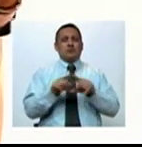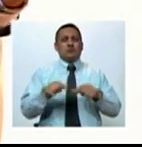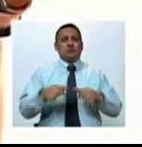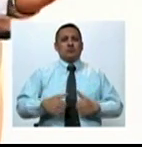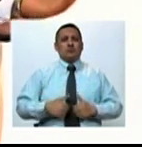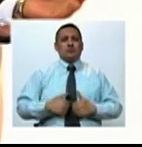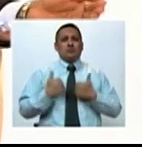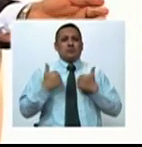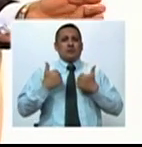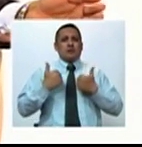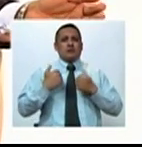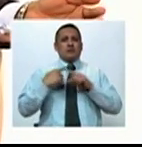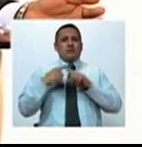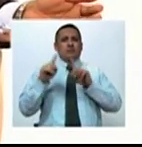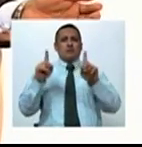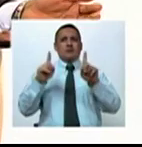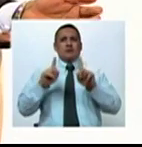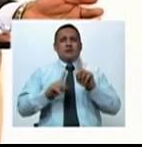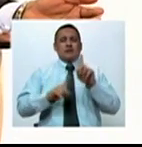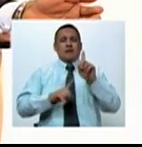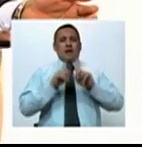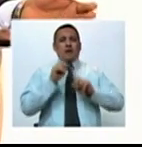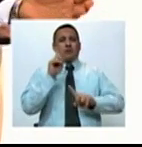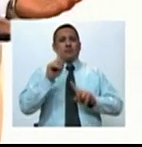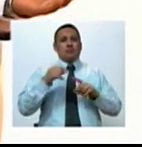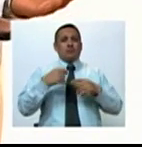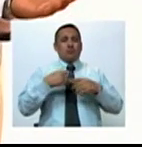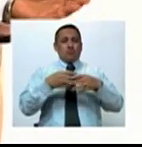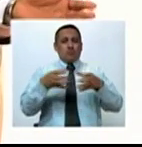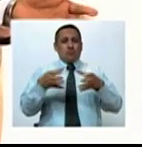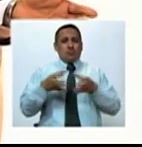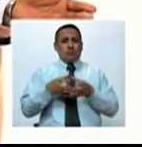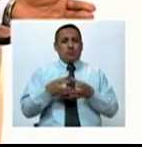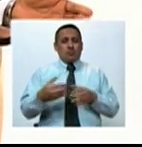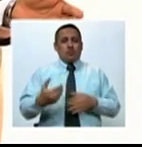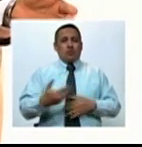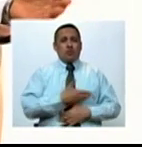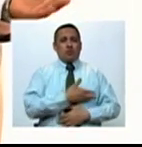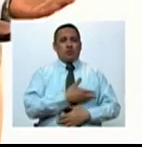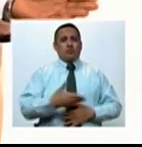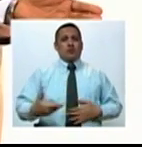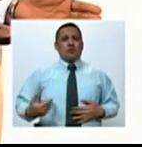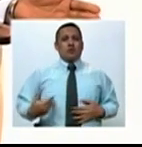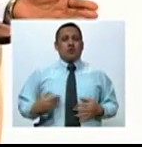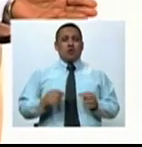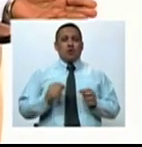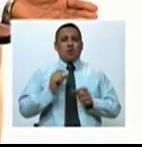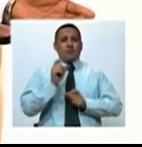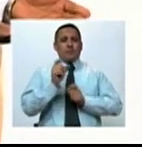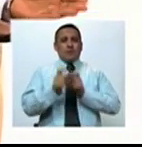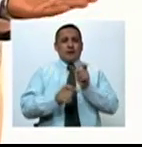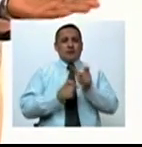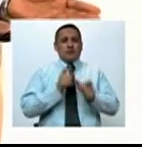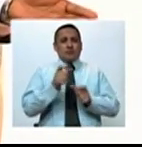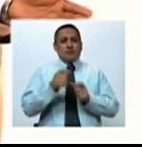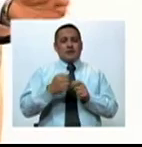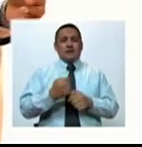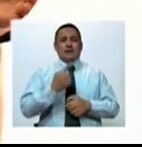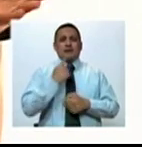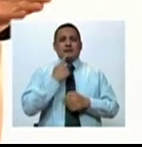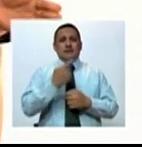alguna otra entidad o persona, perdón, que esté a su cargo, sus